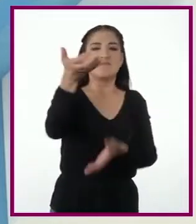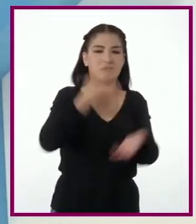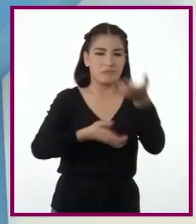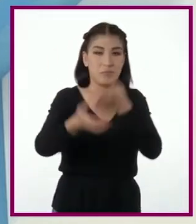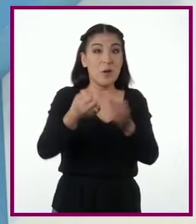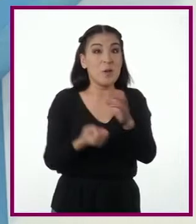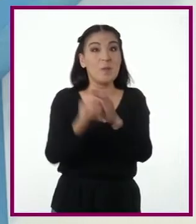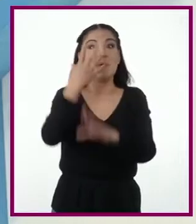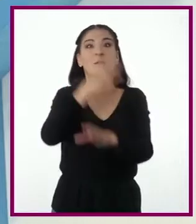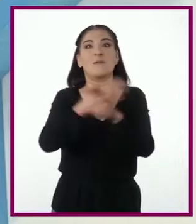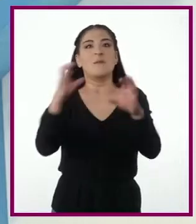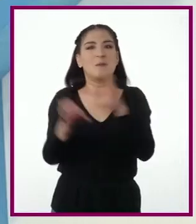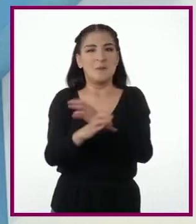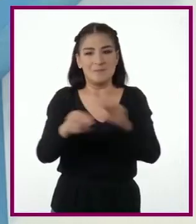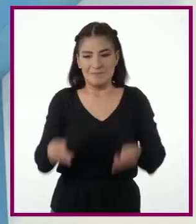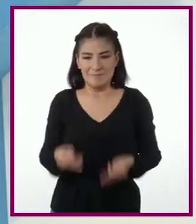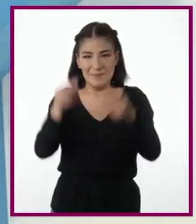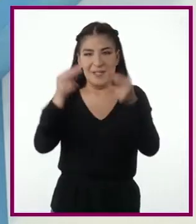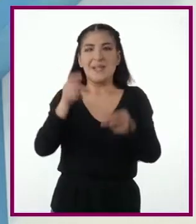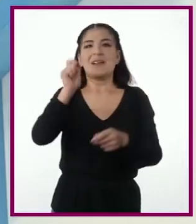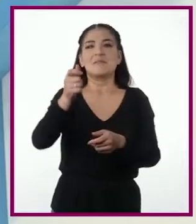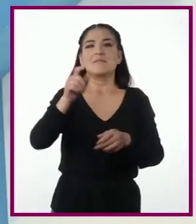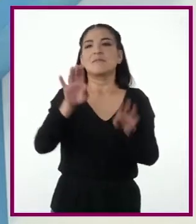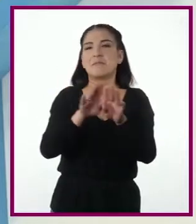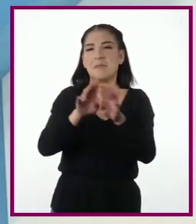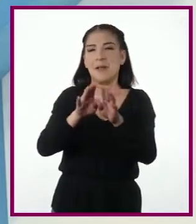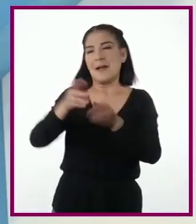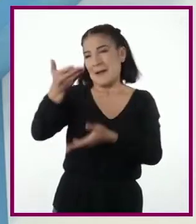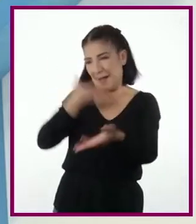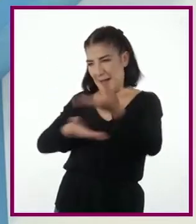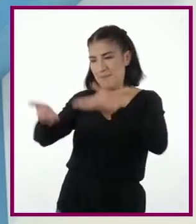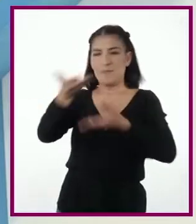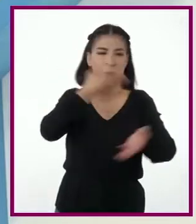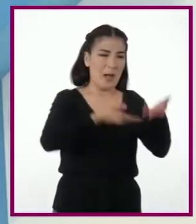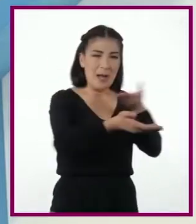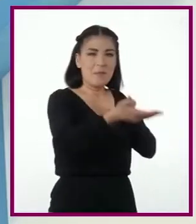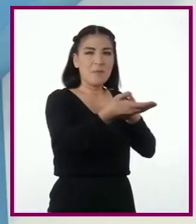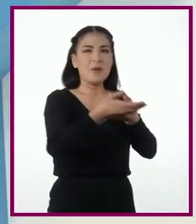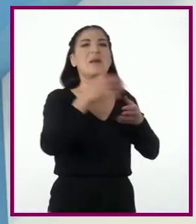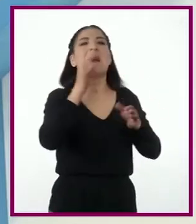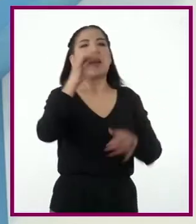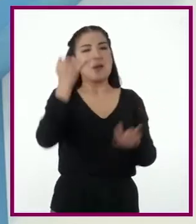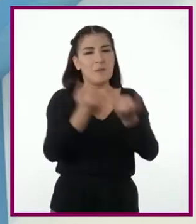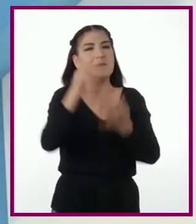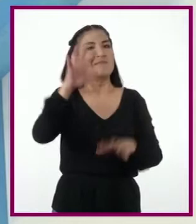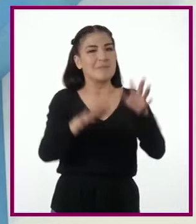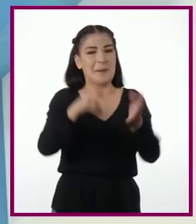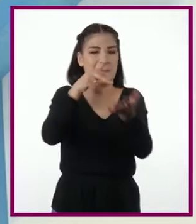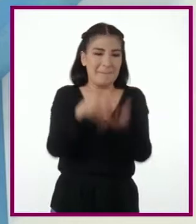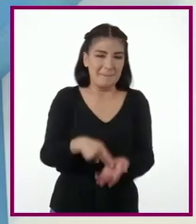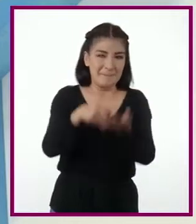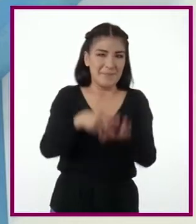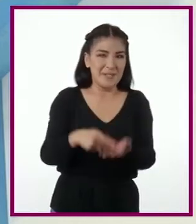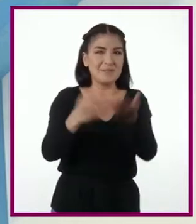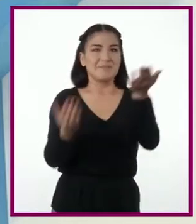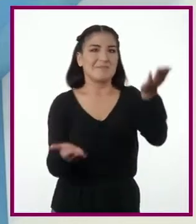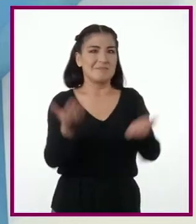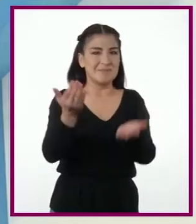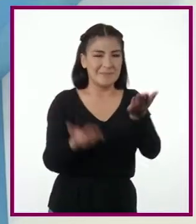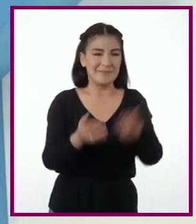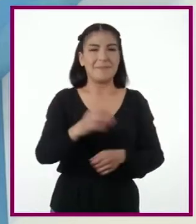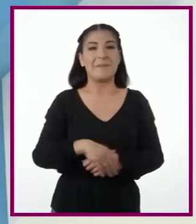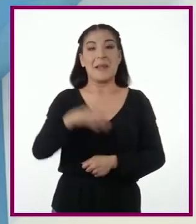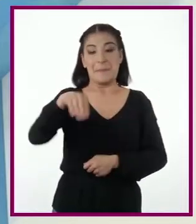nuevos productos, algunas formas de intercambio o ciertos instrumentos de medida o peso. En